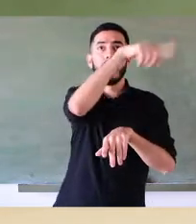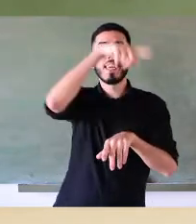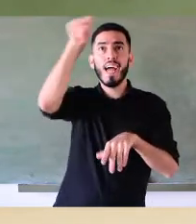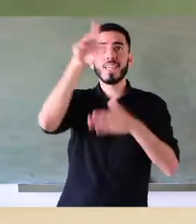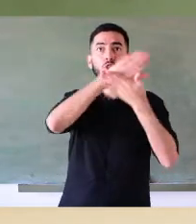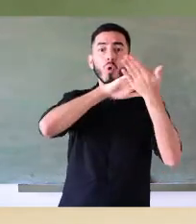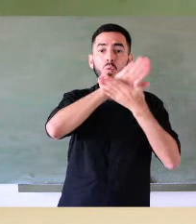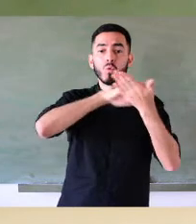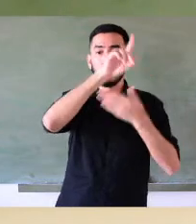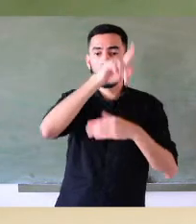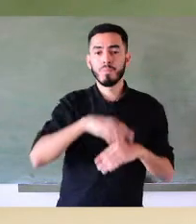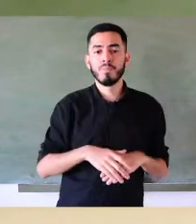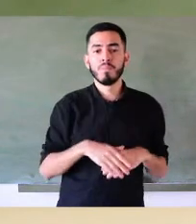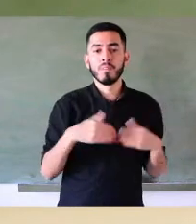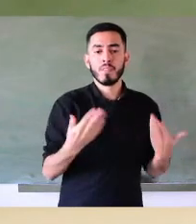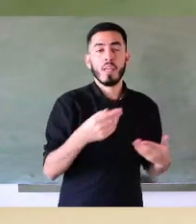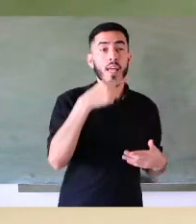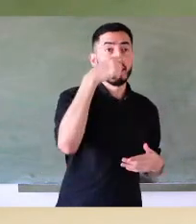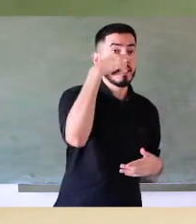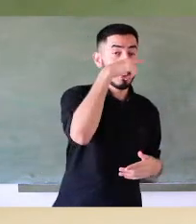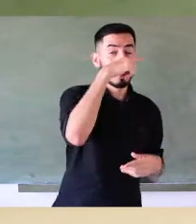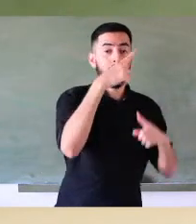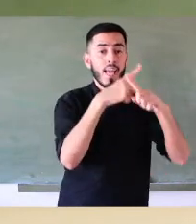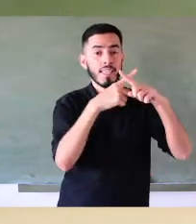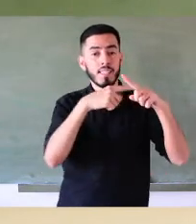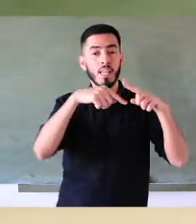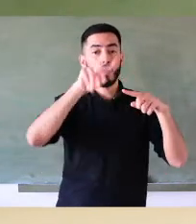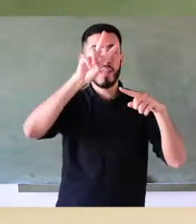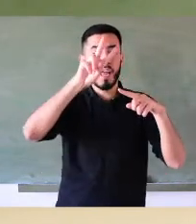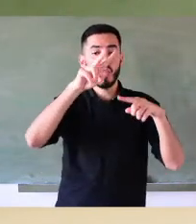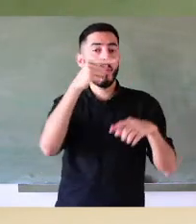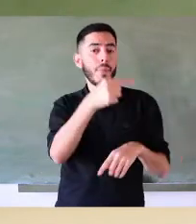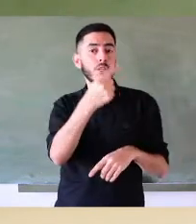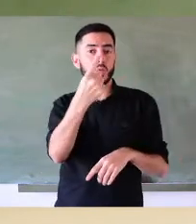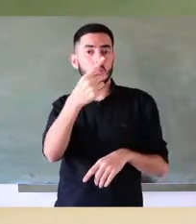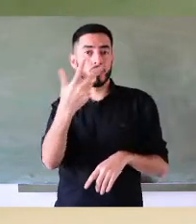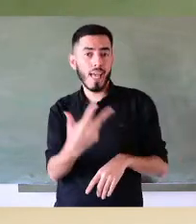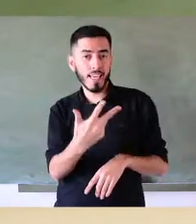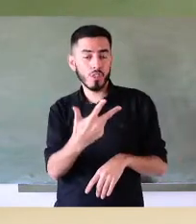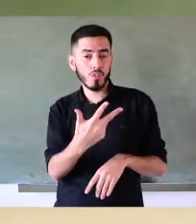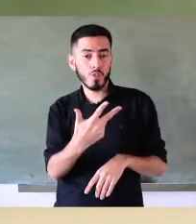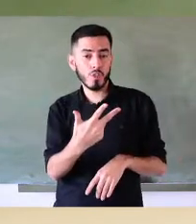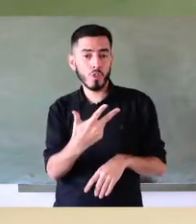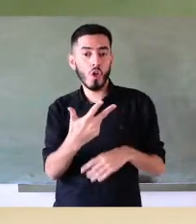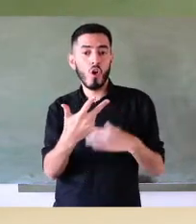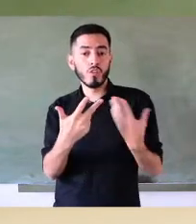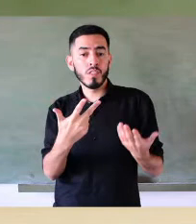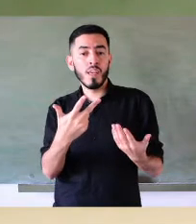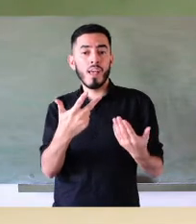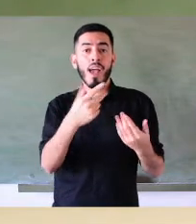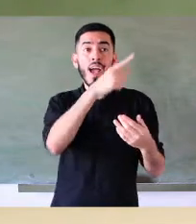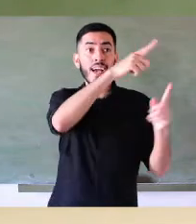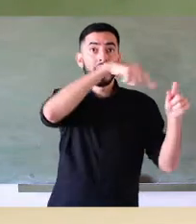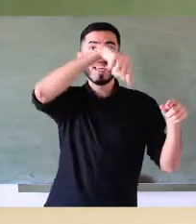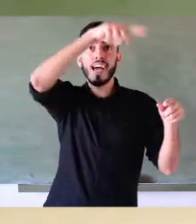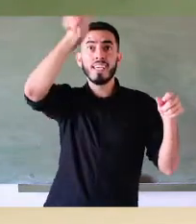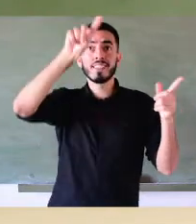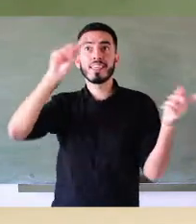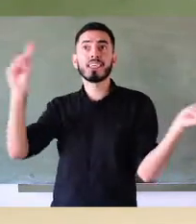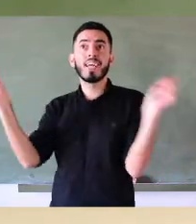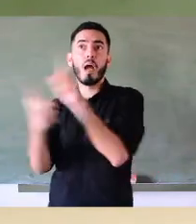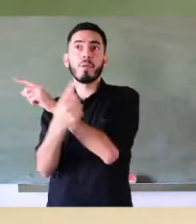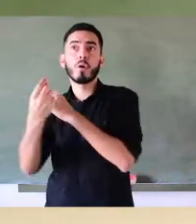7x al cuadrado menos 1 tercio, y la raíz pasaría como potencia por propiedad